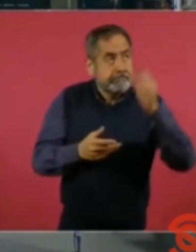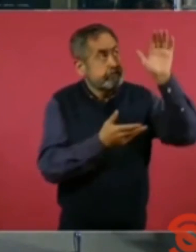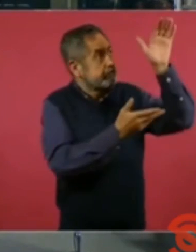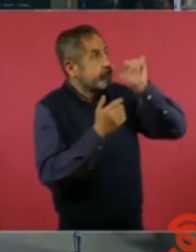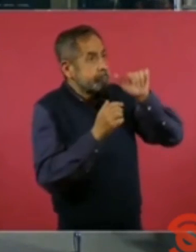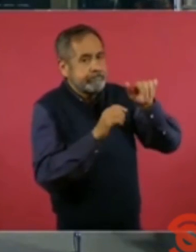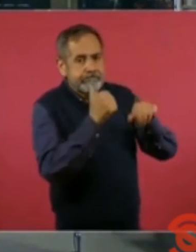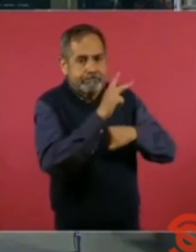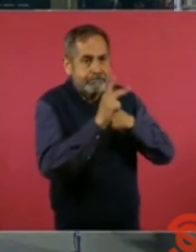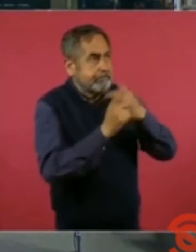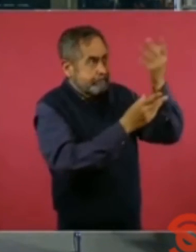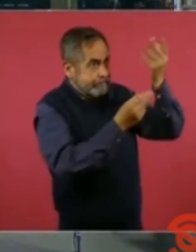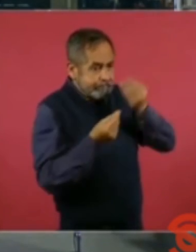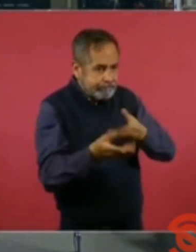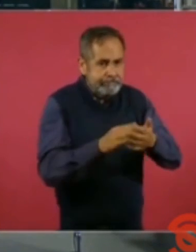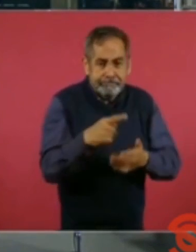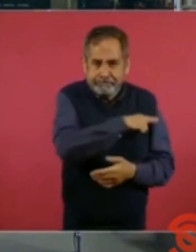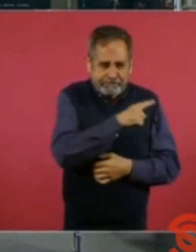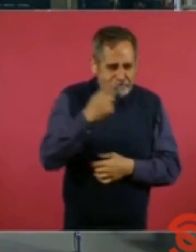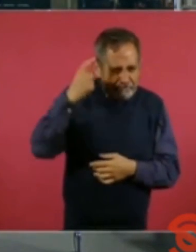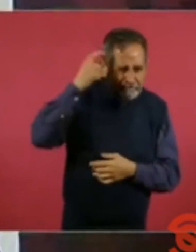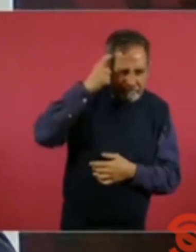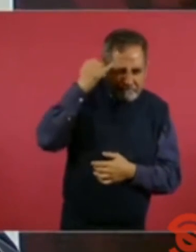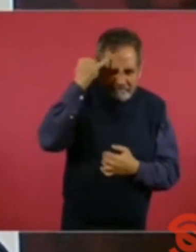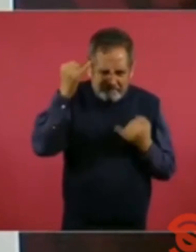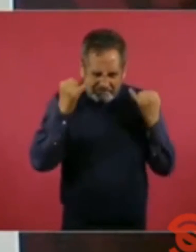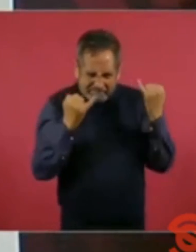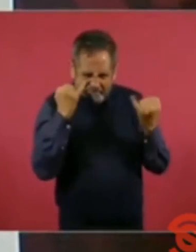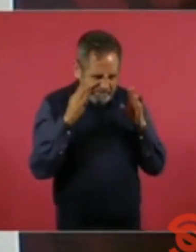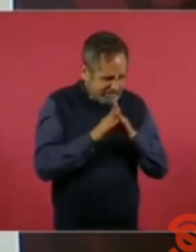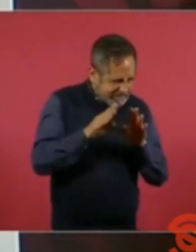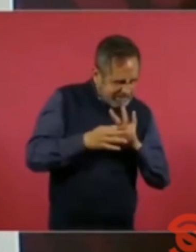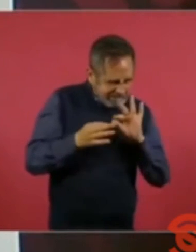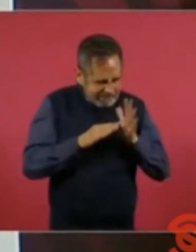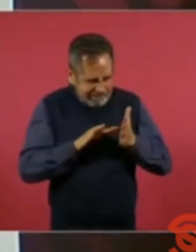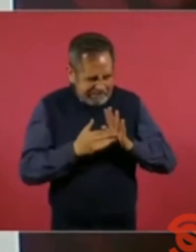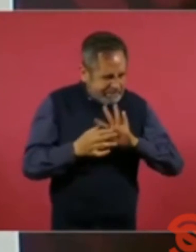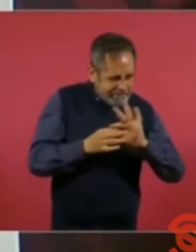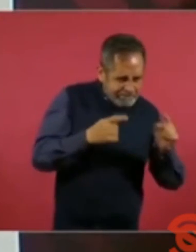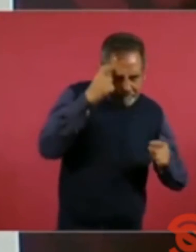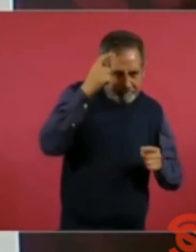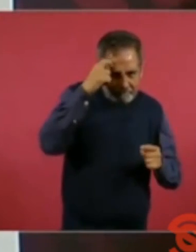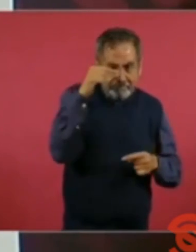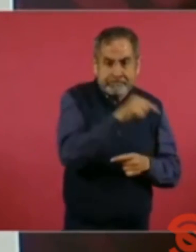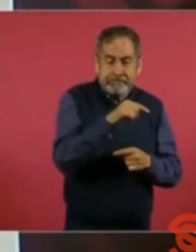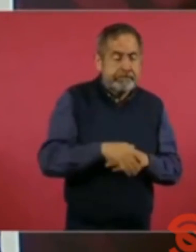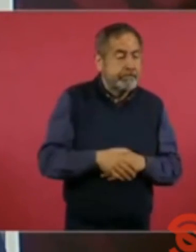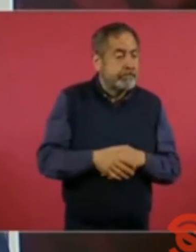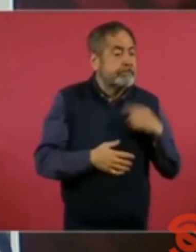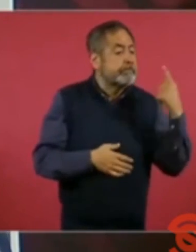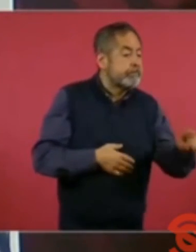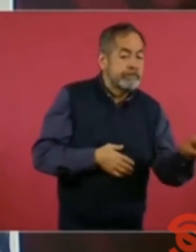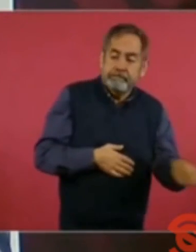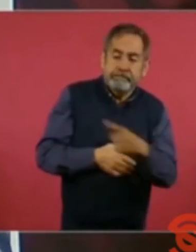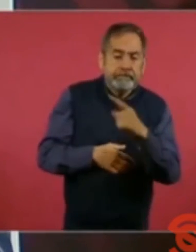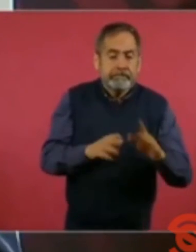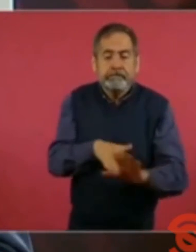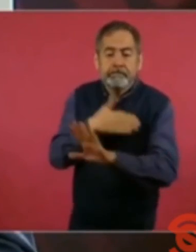recaudador de fondos del país, del extranjero.